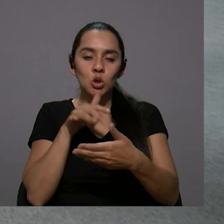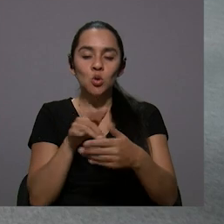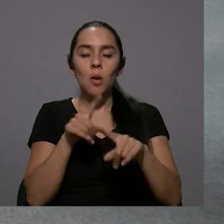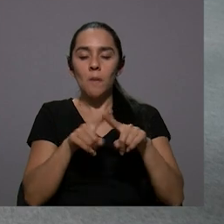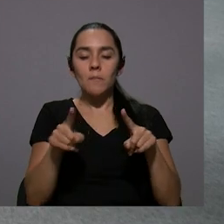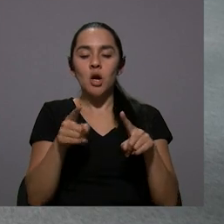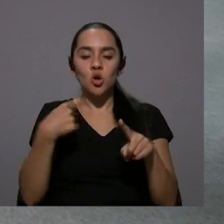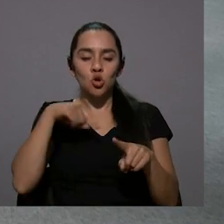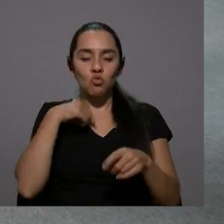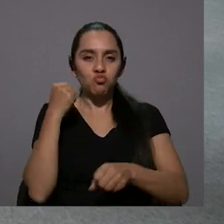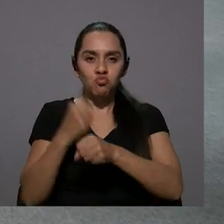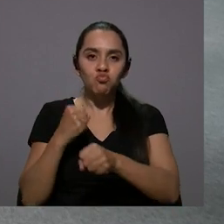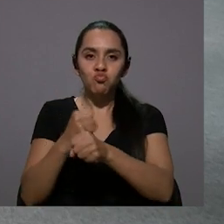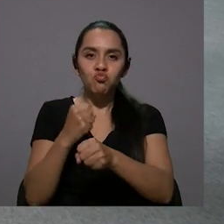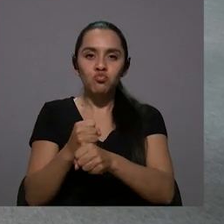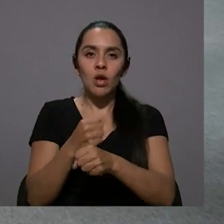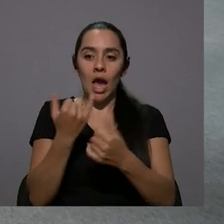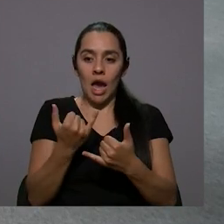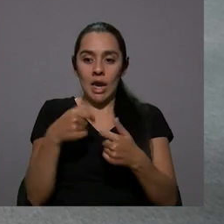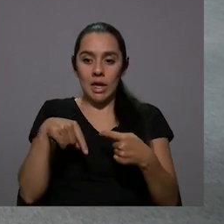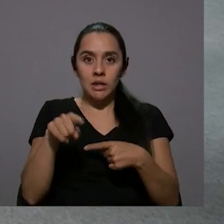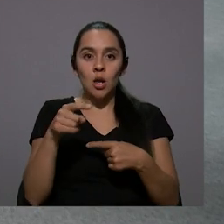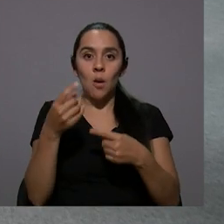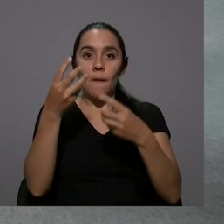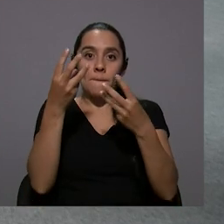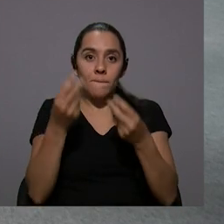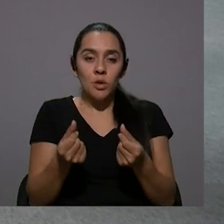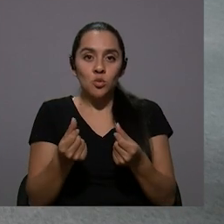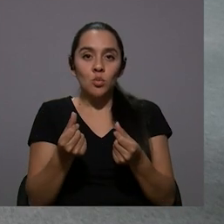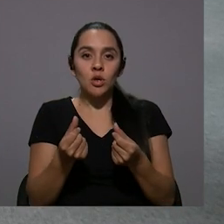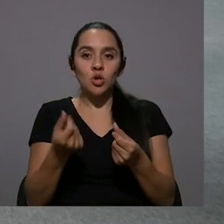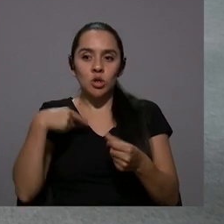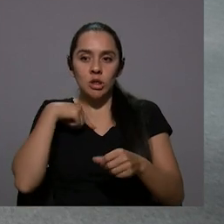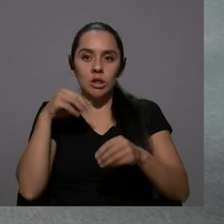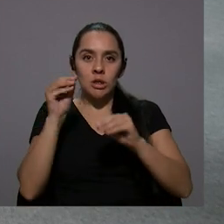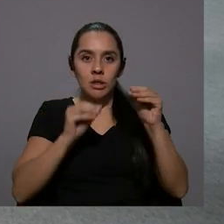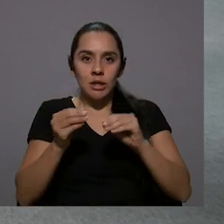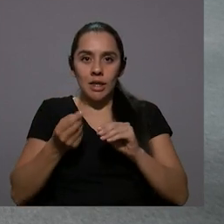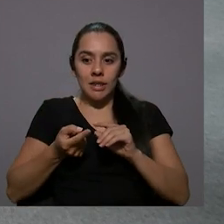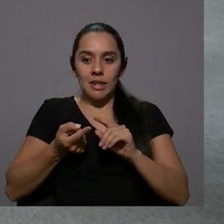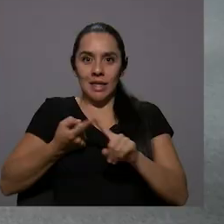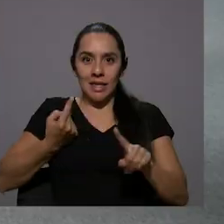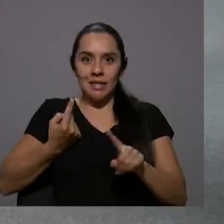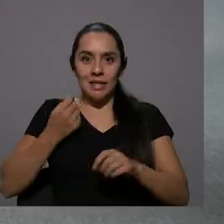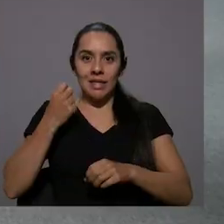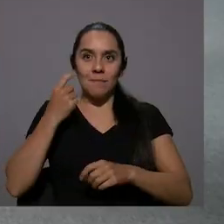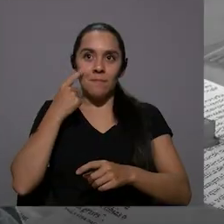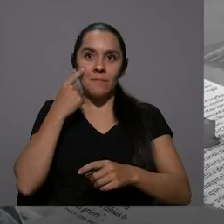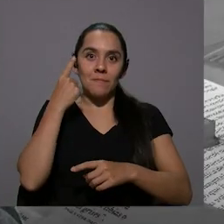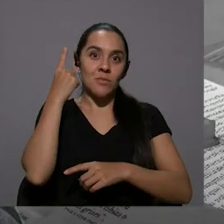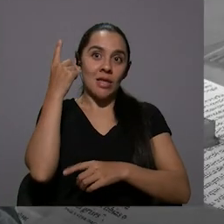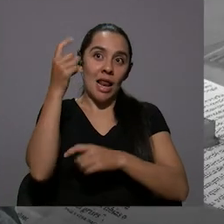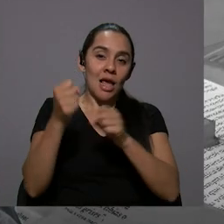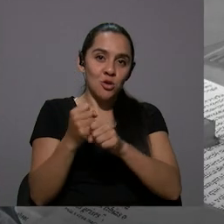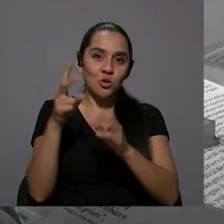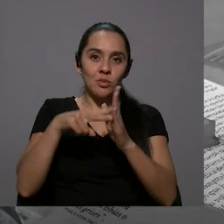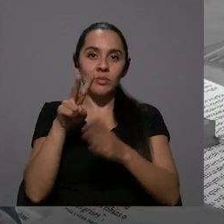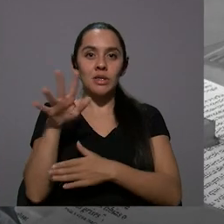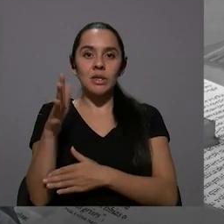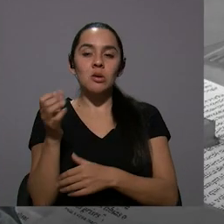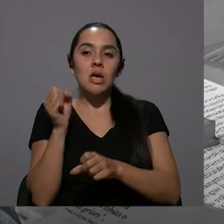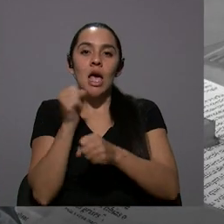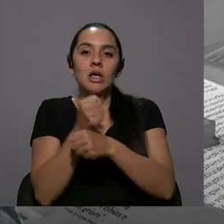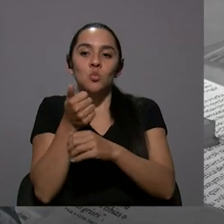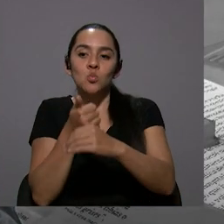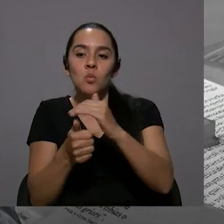pero estamos en eso verdad ya en este presupuesto que estamos ya en este momento elaborando es el del año 2025 y esperaríamos hacer una